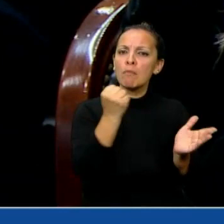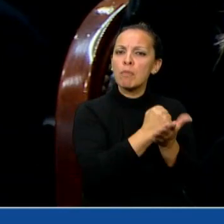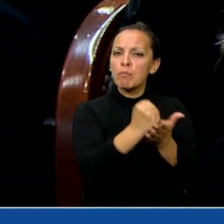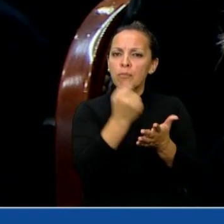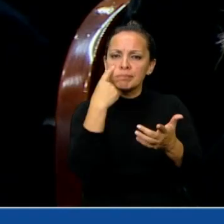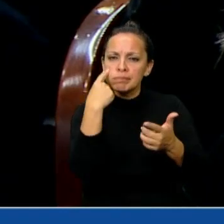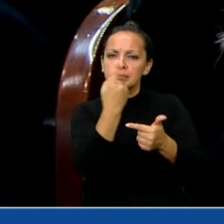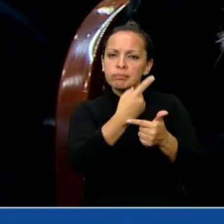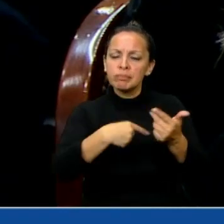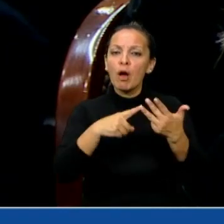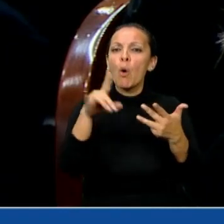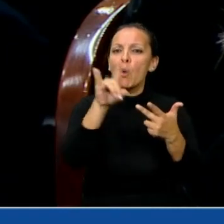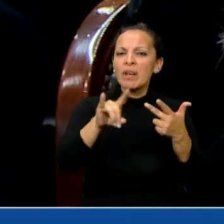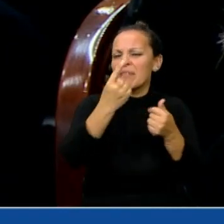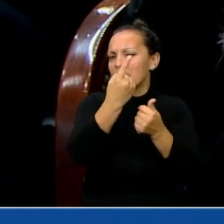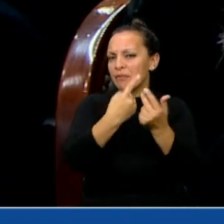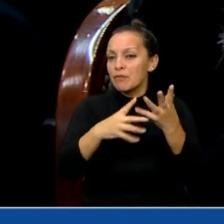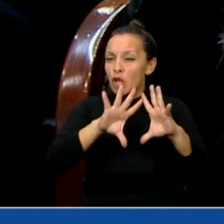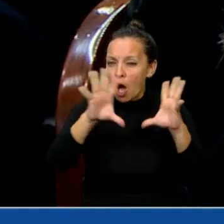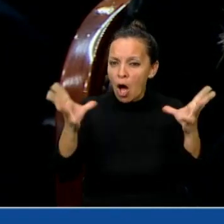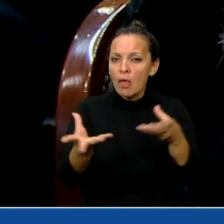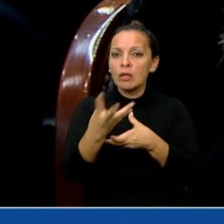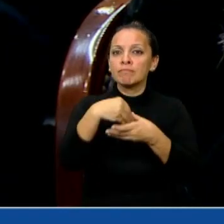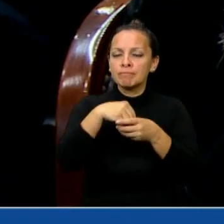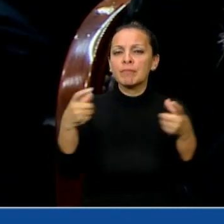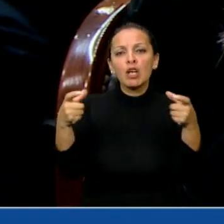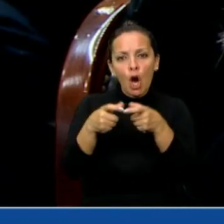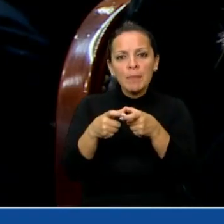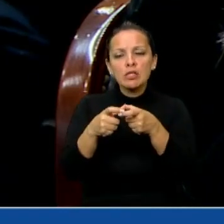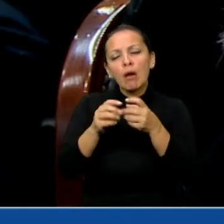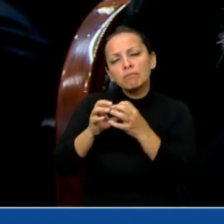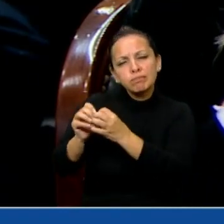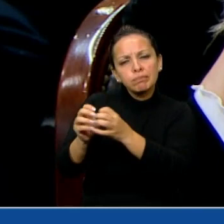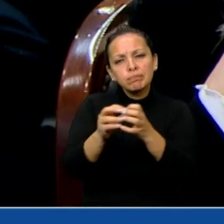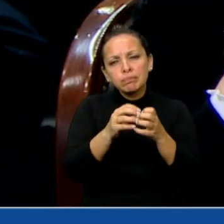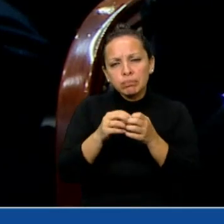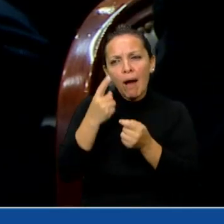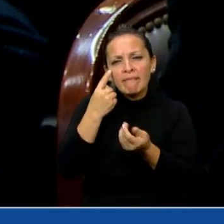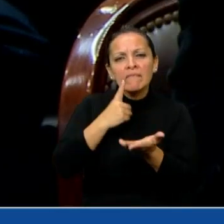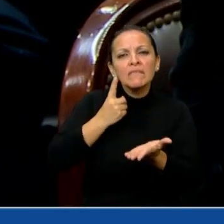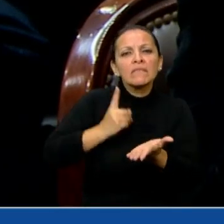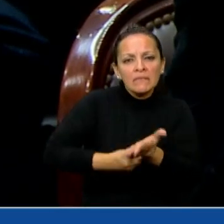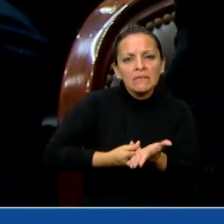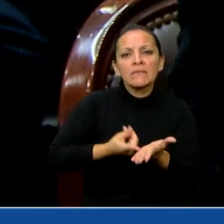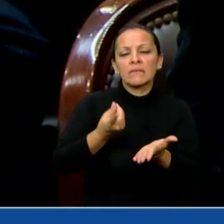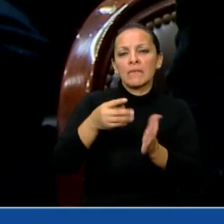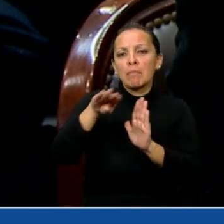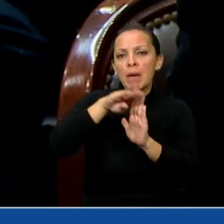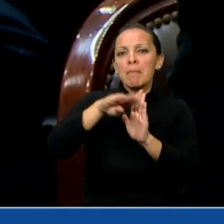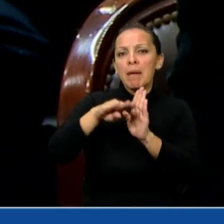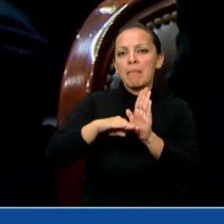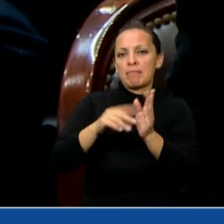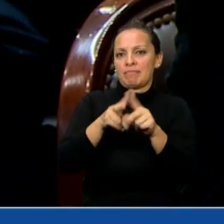universidades, para poder generar la discusión y poder emitir todas las